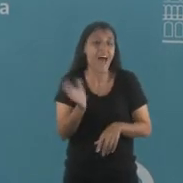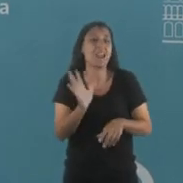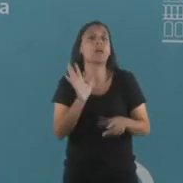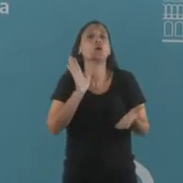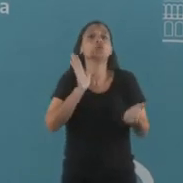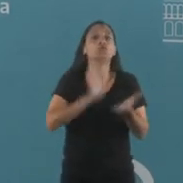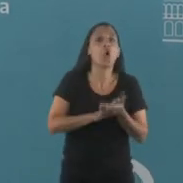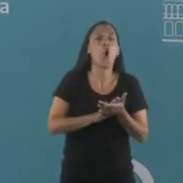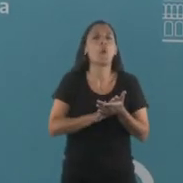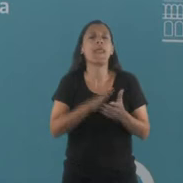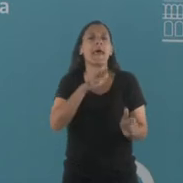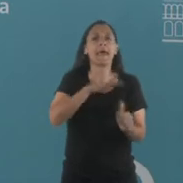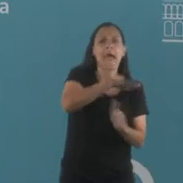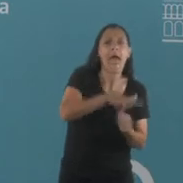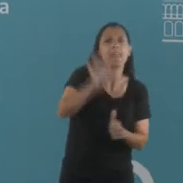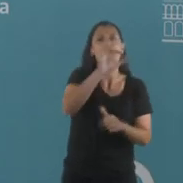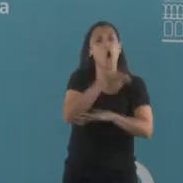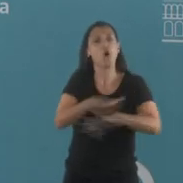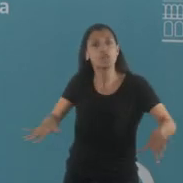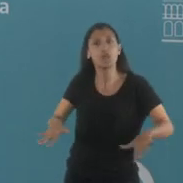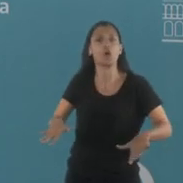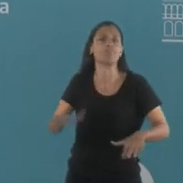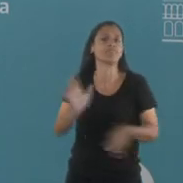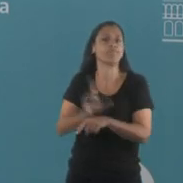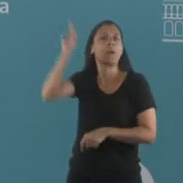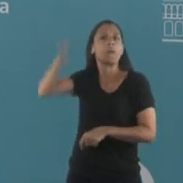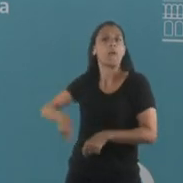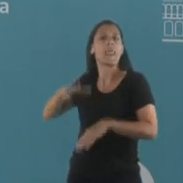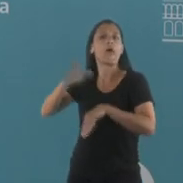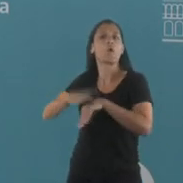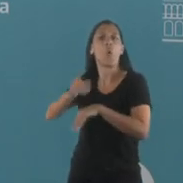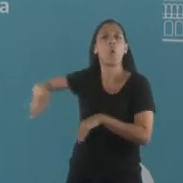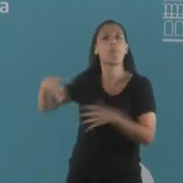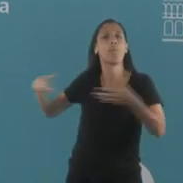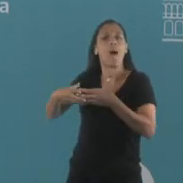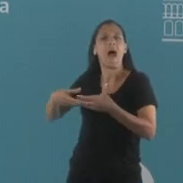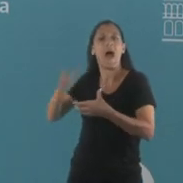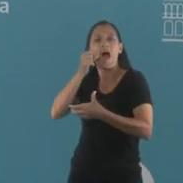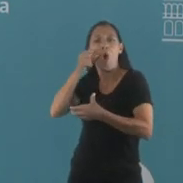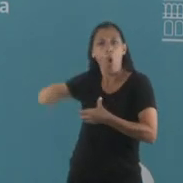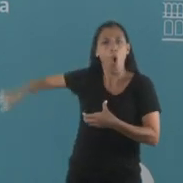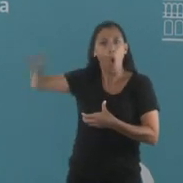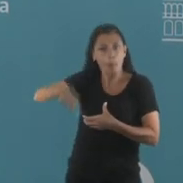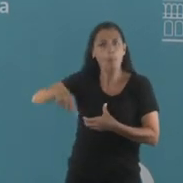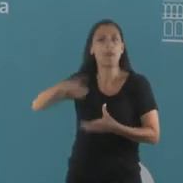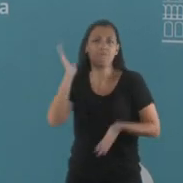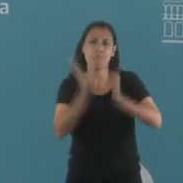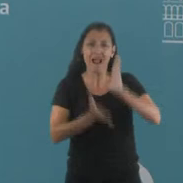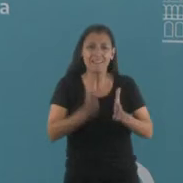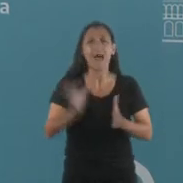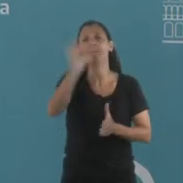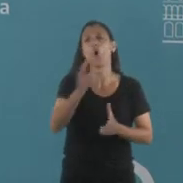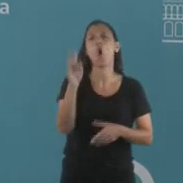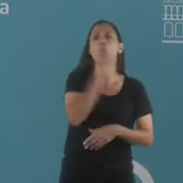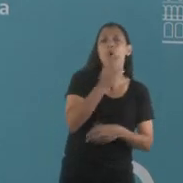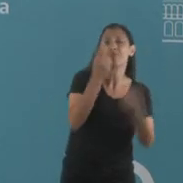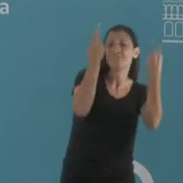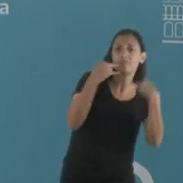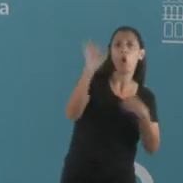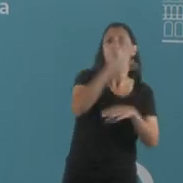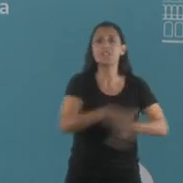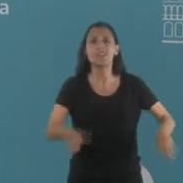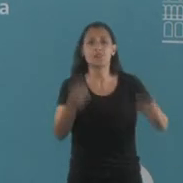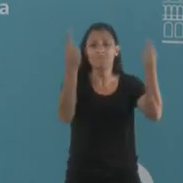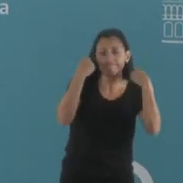violencia contra las infancias, la violencia machista o la violencia del lado que venga, pero que tiene que ver con el sometimiento de uno u otro a quien